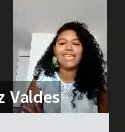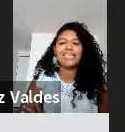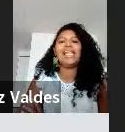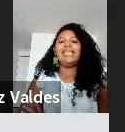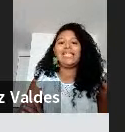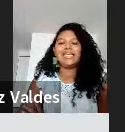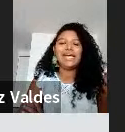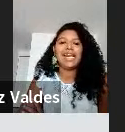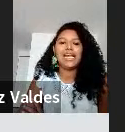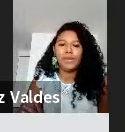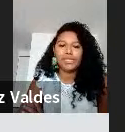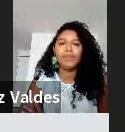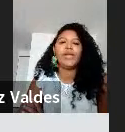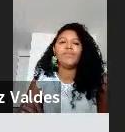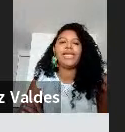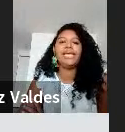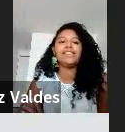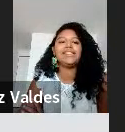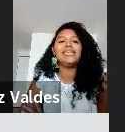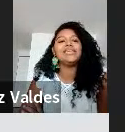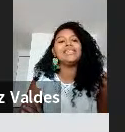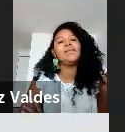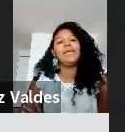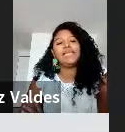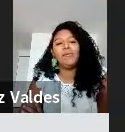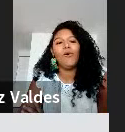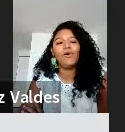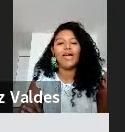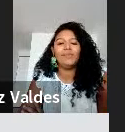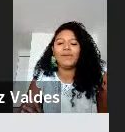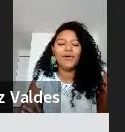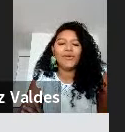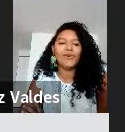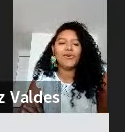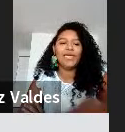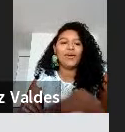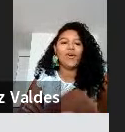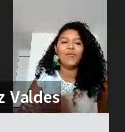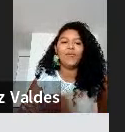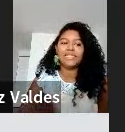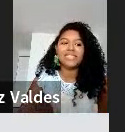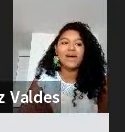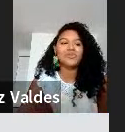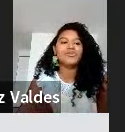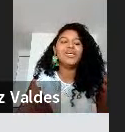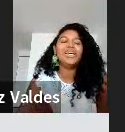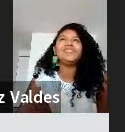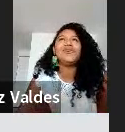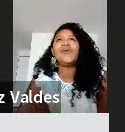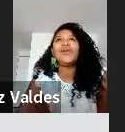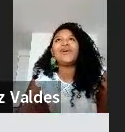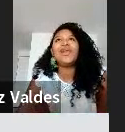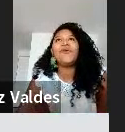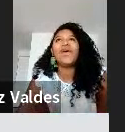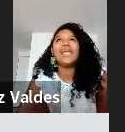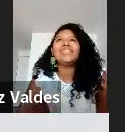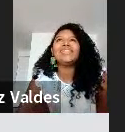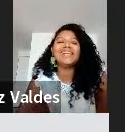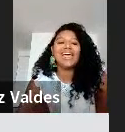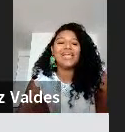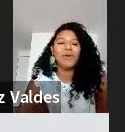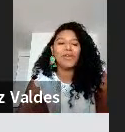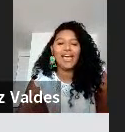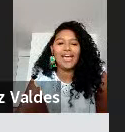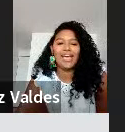Arboleda, que es la líder de la Red Petra Mujeres Valientes, me llamó al periódico y conversamos. Yo recuerdo que la